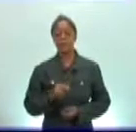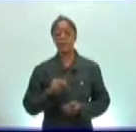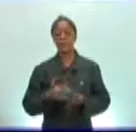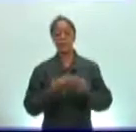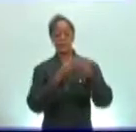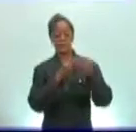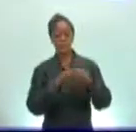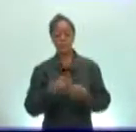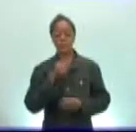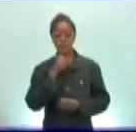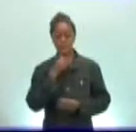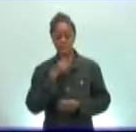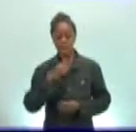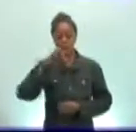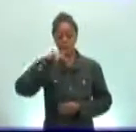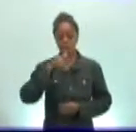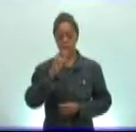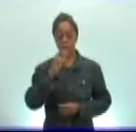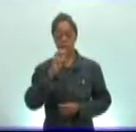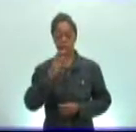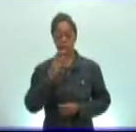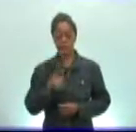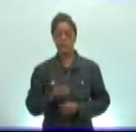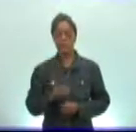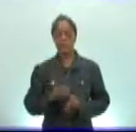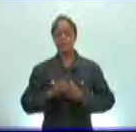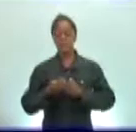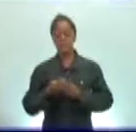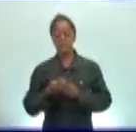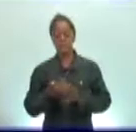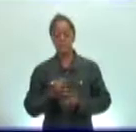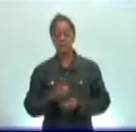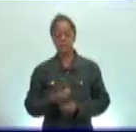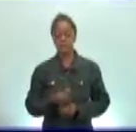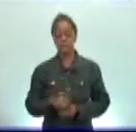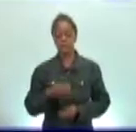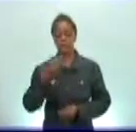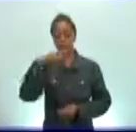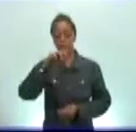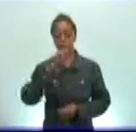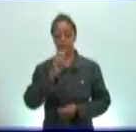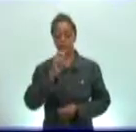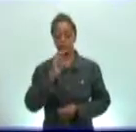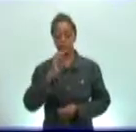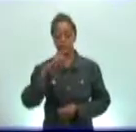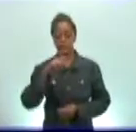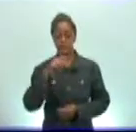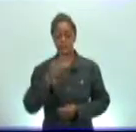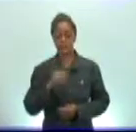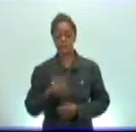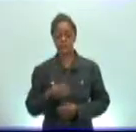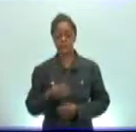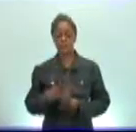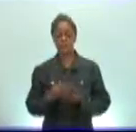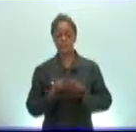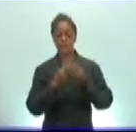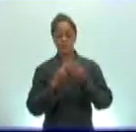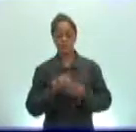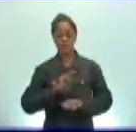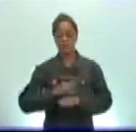Jesús Menéndez, del líder portuario Aracelio Iglesias, del líder